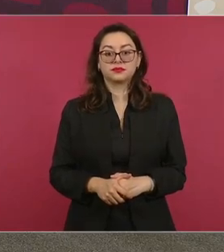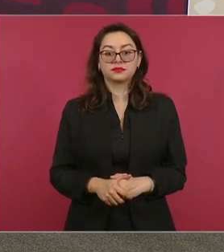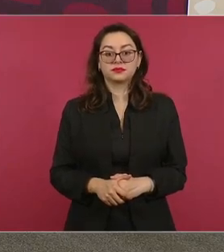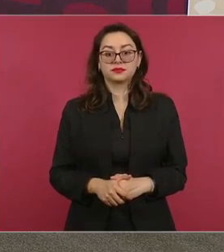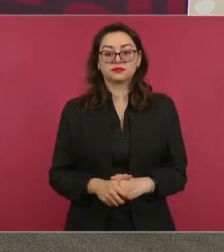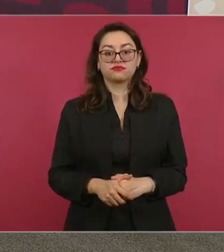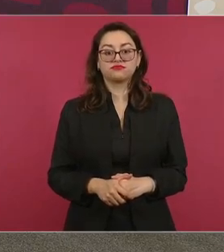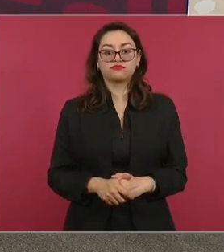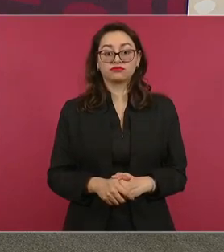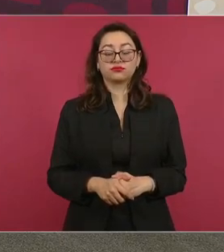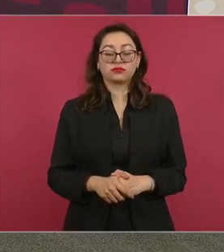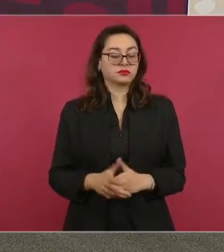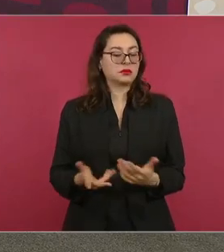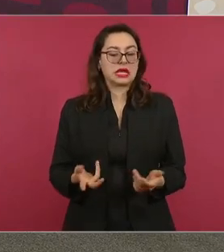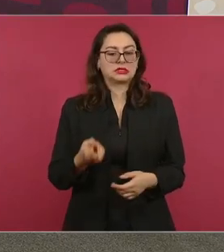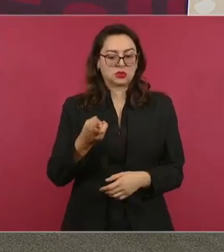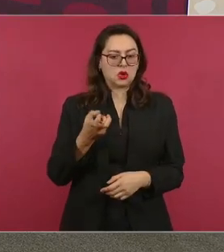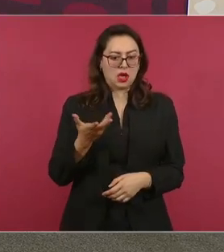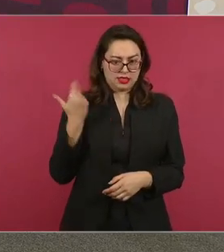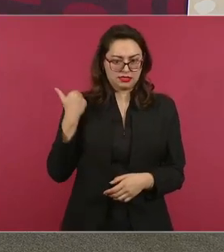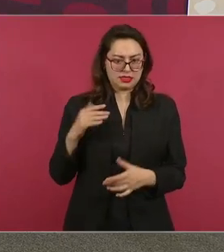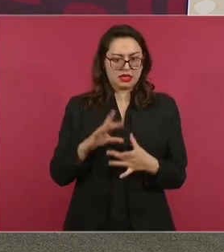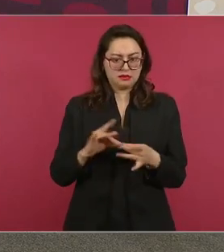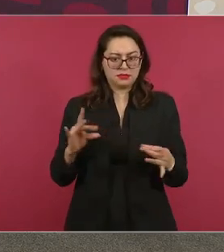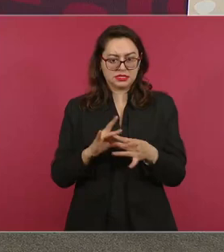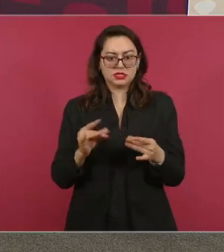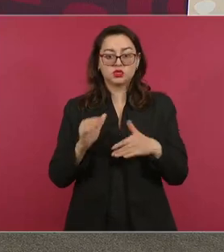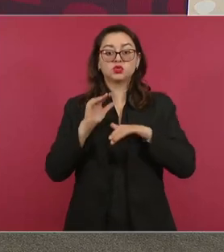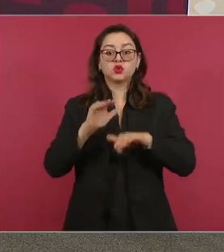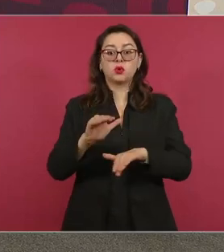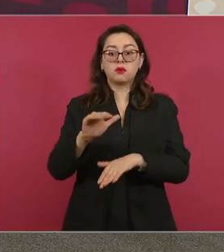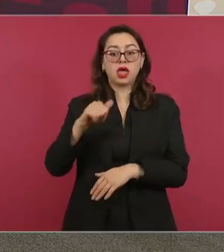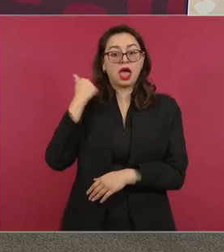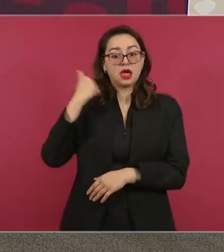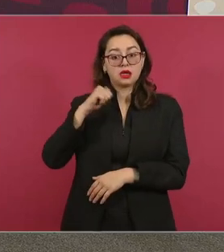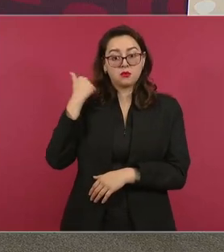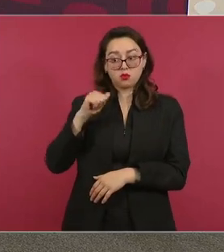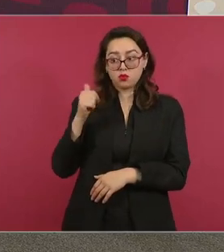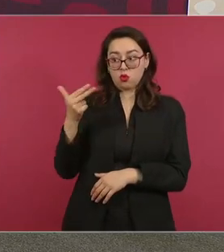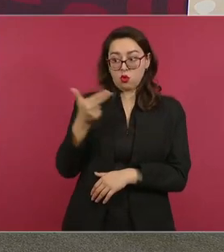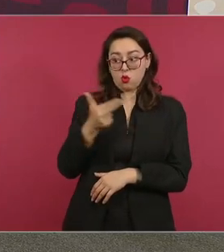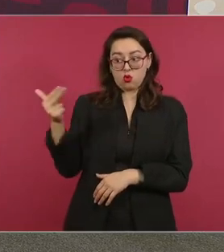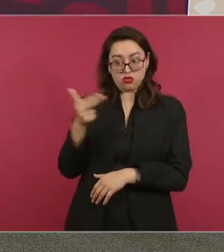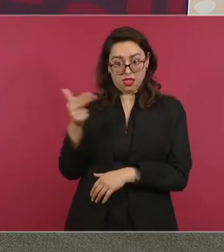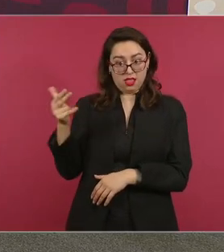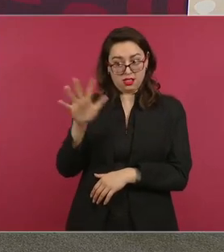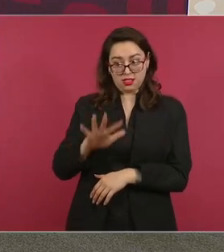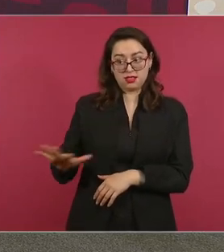para Acapulco. Lo que queremos es que